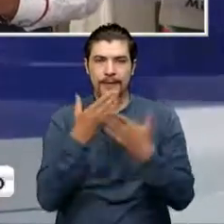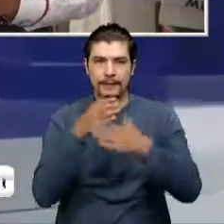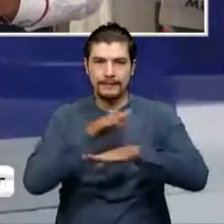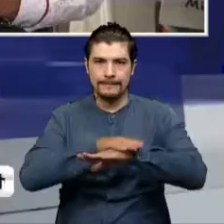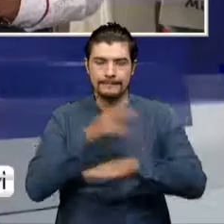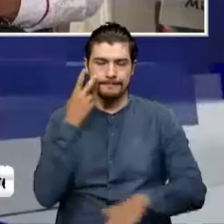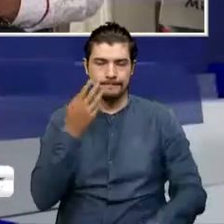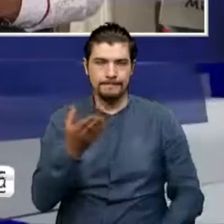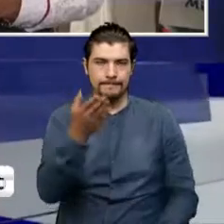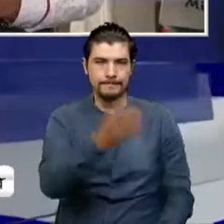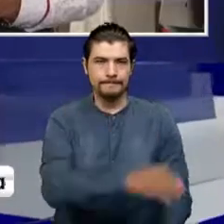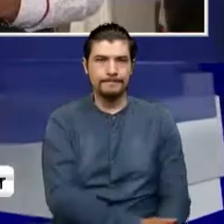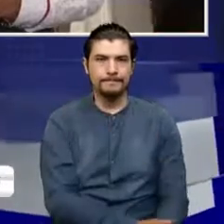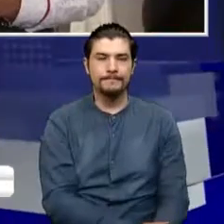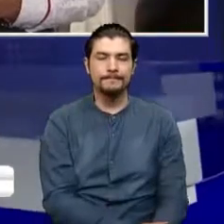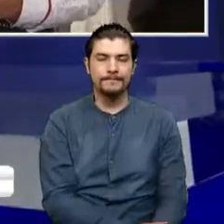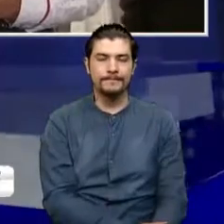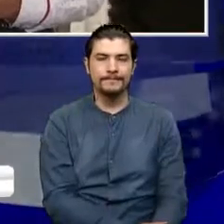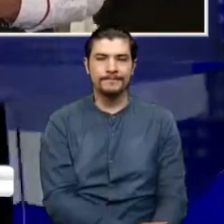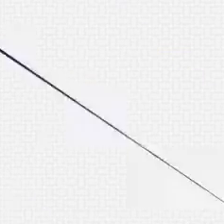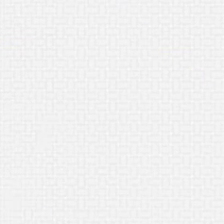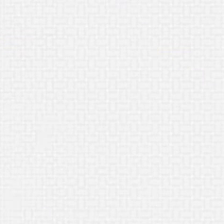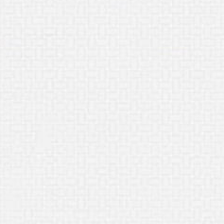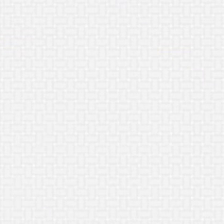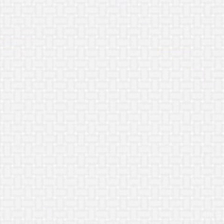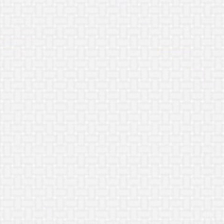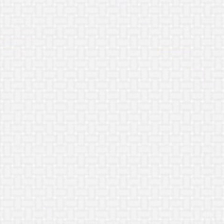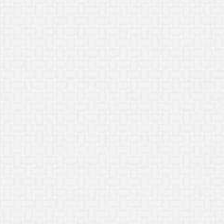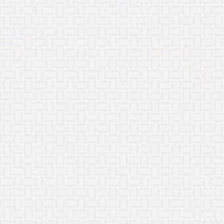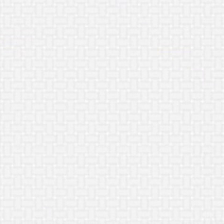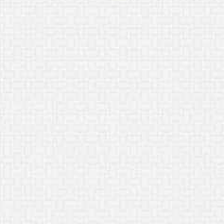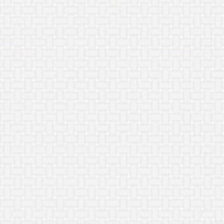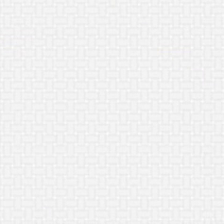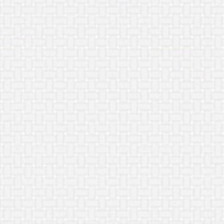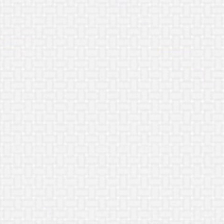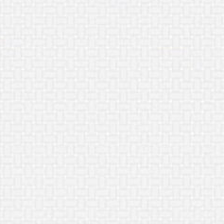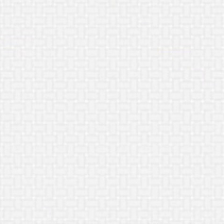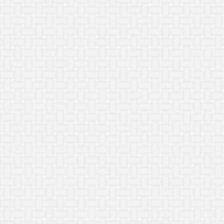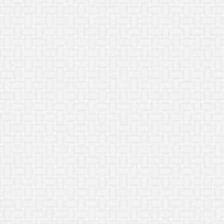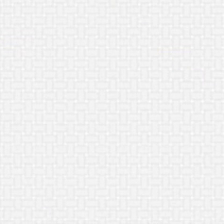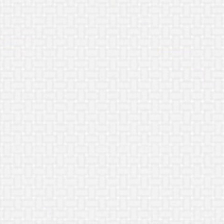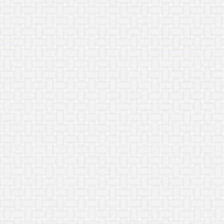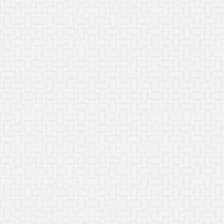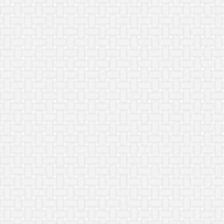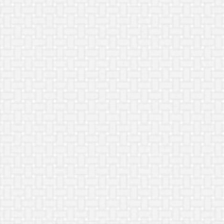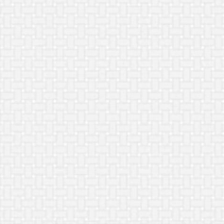Continúen ustedes, compañeros, en estudio. Canaltro.com